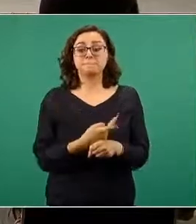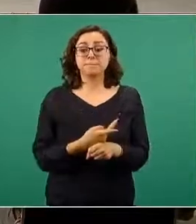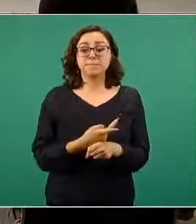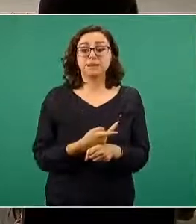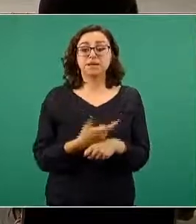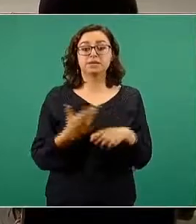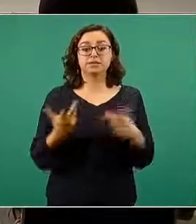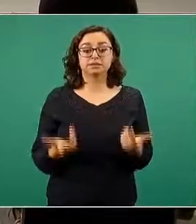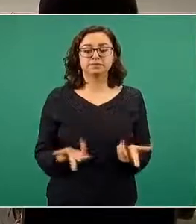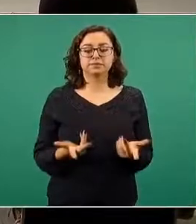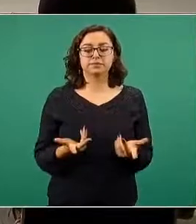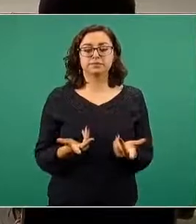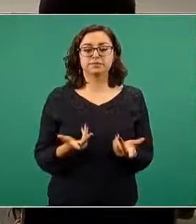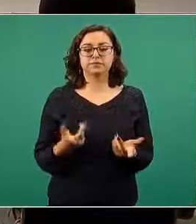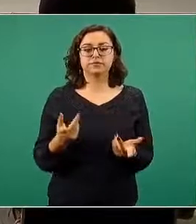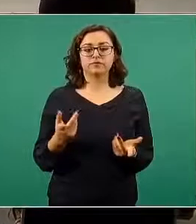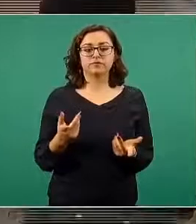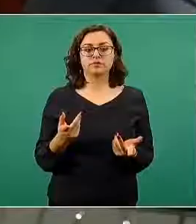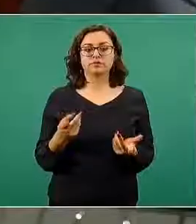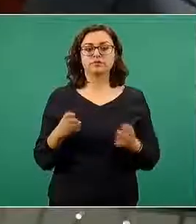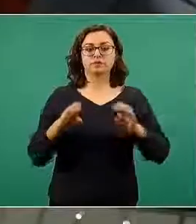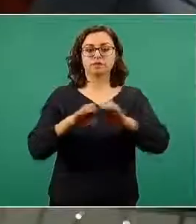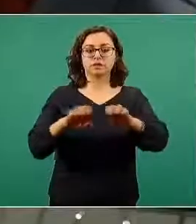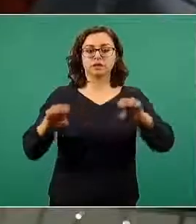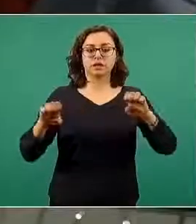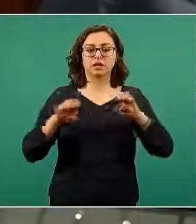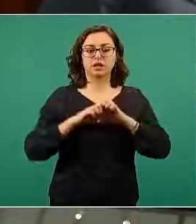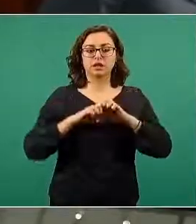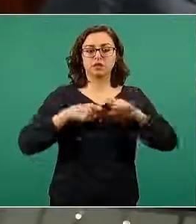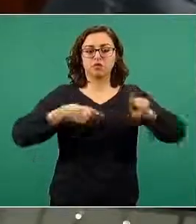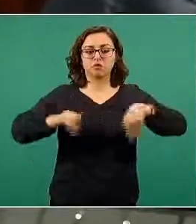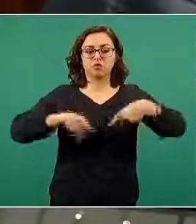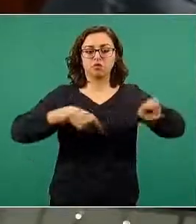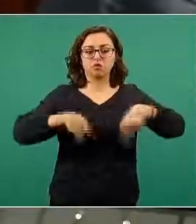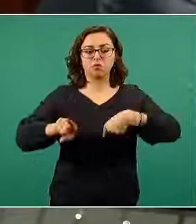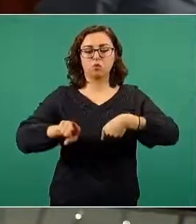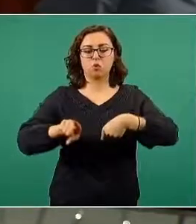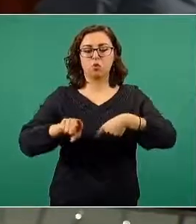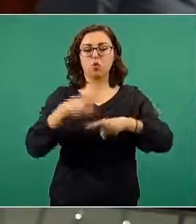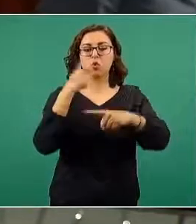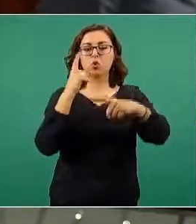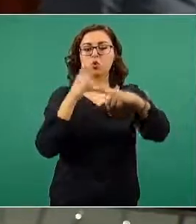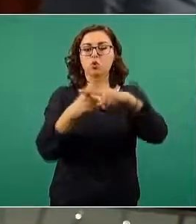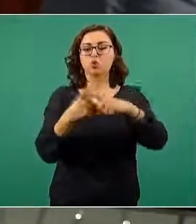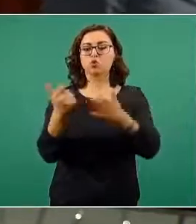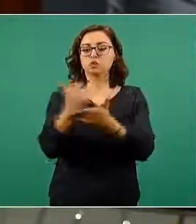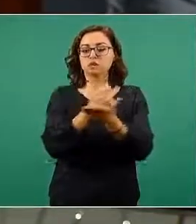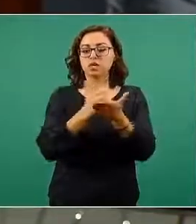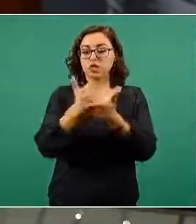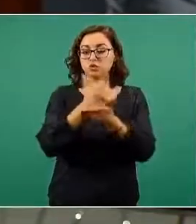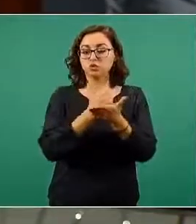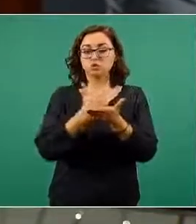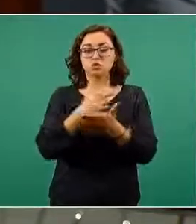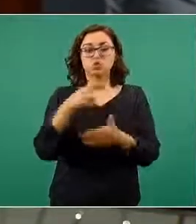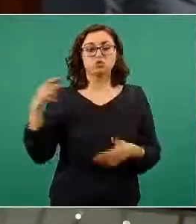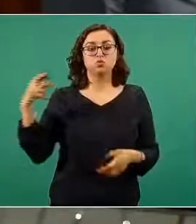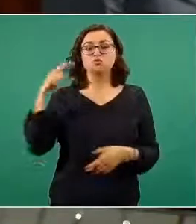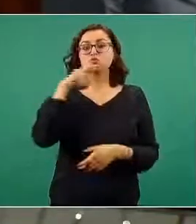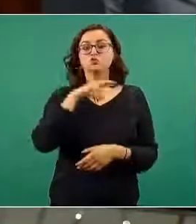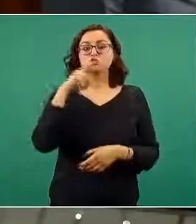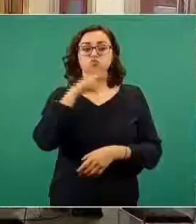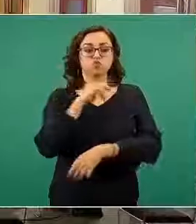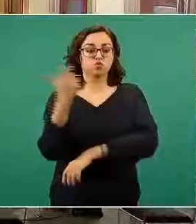vacunación adelantada a los integrantes del equipo de Cruz Azul. De ser cierto, ¿no tendrían que esperar la década de su